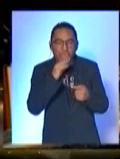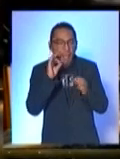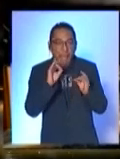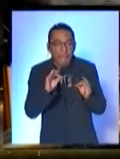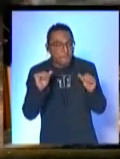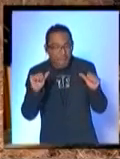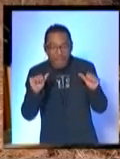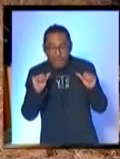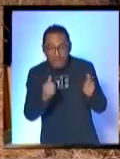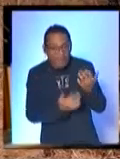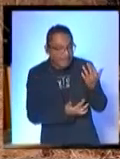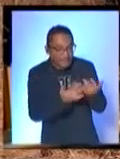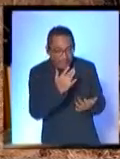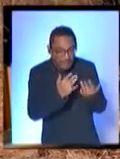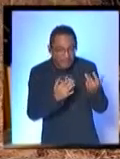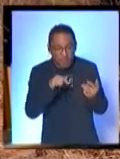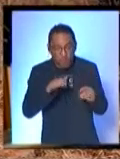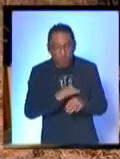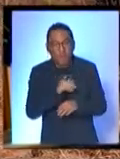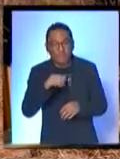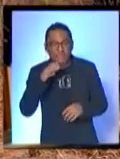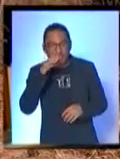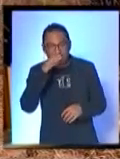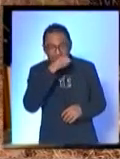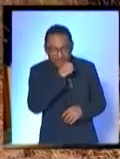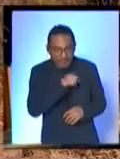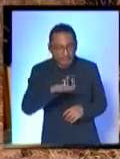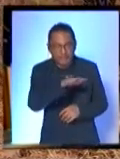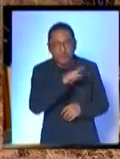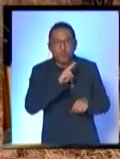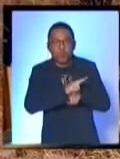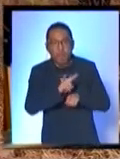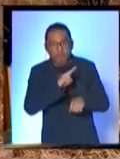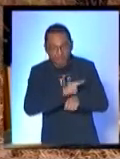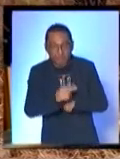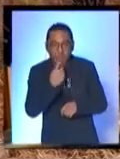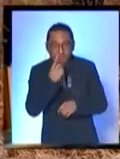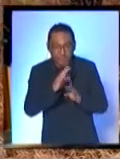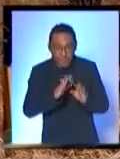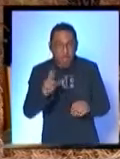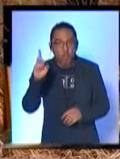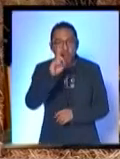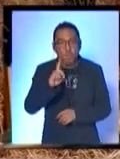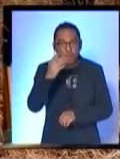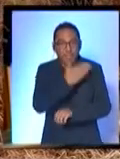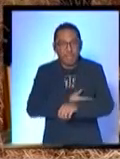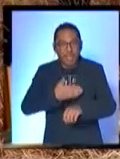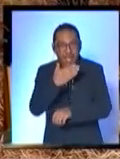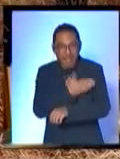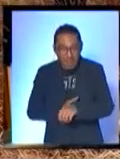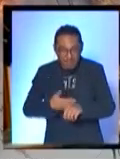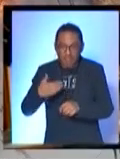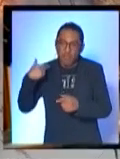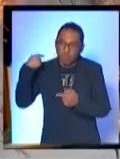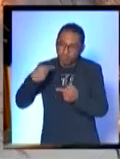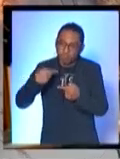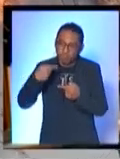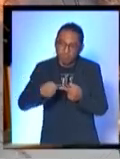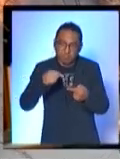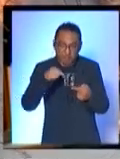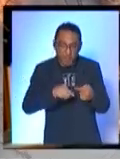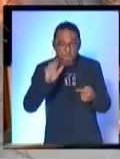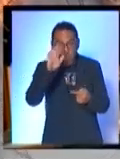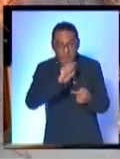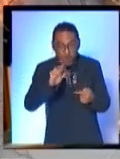incendios forestales en la temporada de estiaje en la Perla del Copaticio, comentarte que desde la tarde del domingo y hasta lo que fue la tarde-noche de